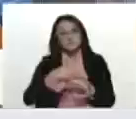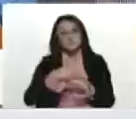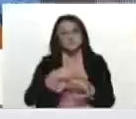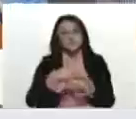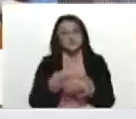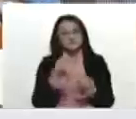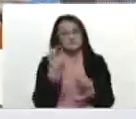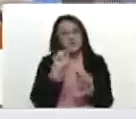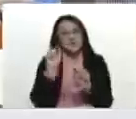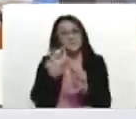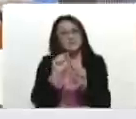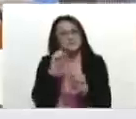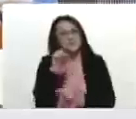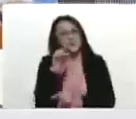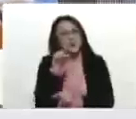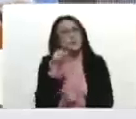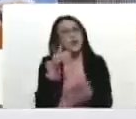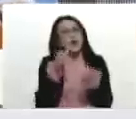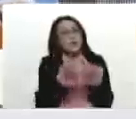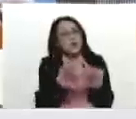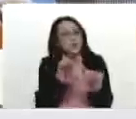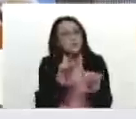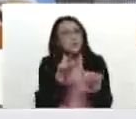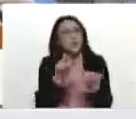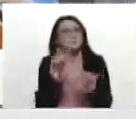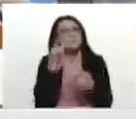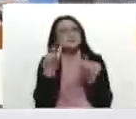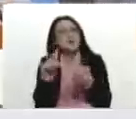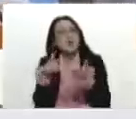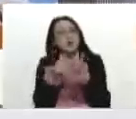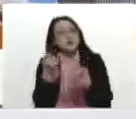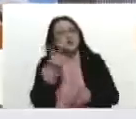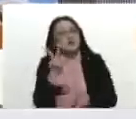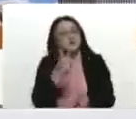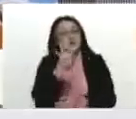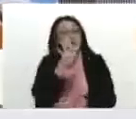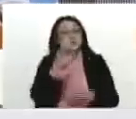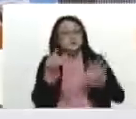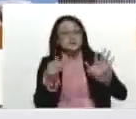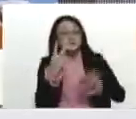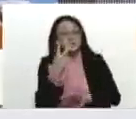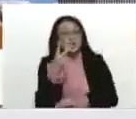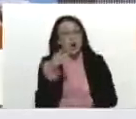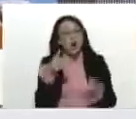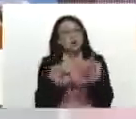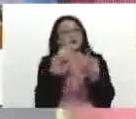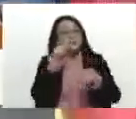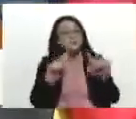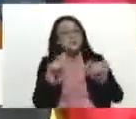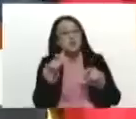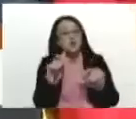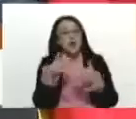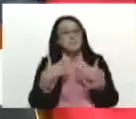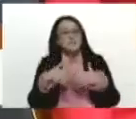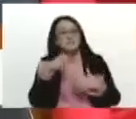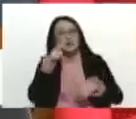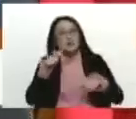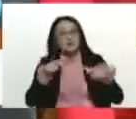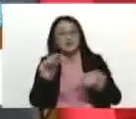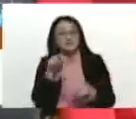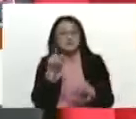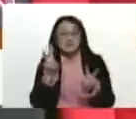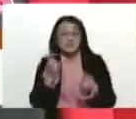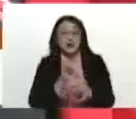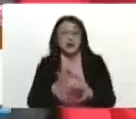específicas Perdón para grupos personas contra Venezuela pues cuatrocientos sesenta y dos son contra personas funcionarios empresarios esto es grave